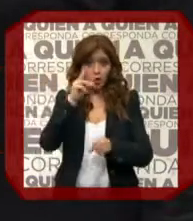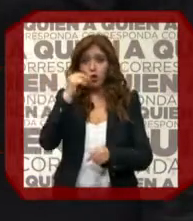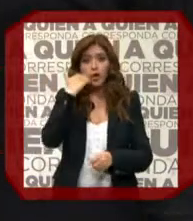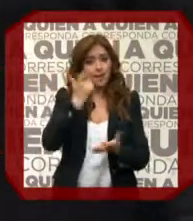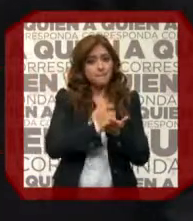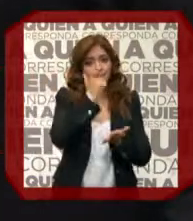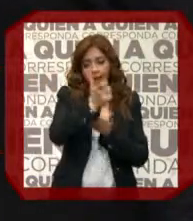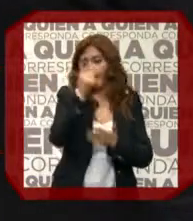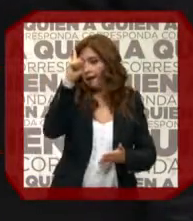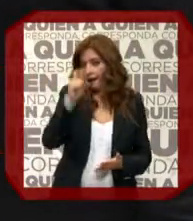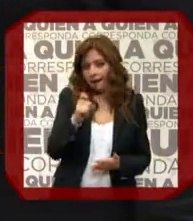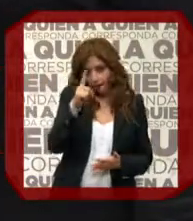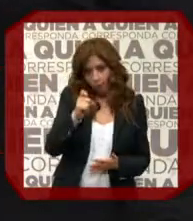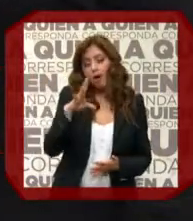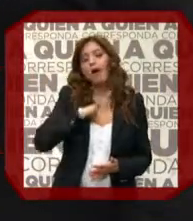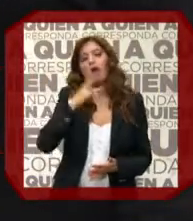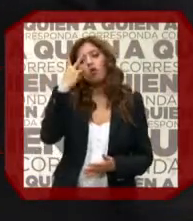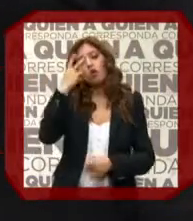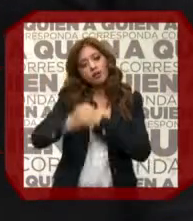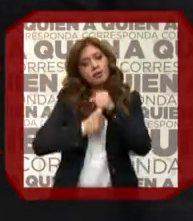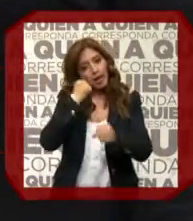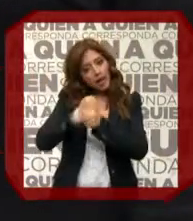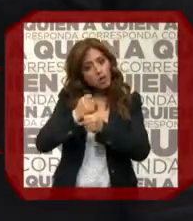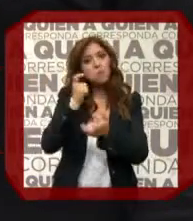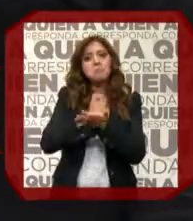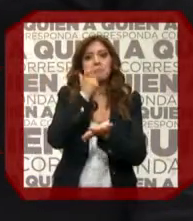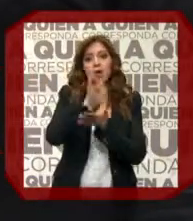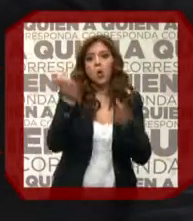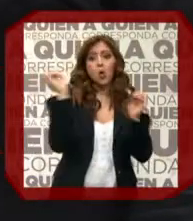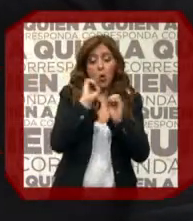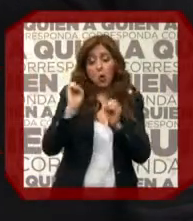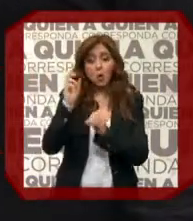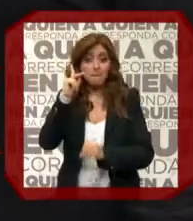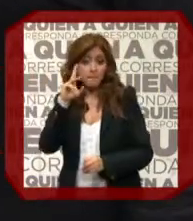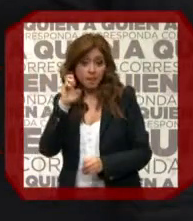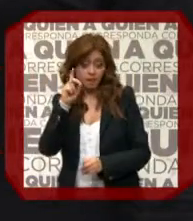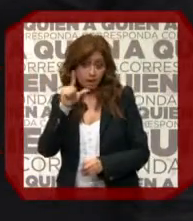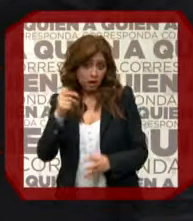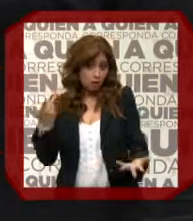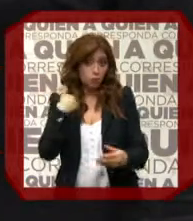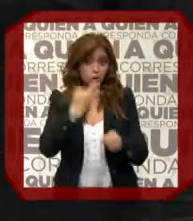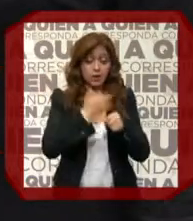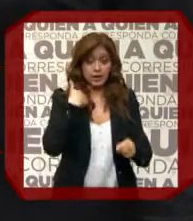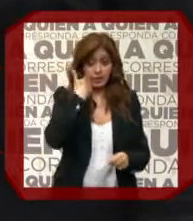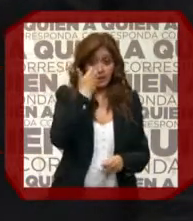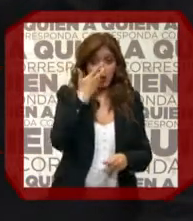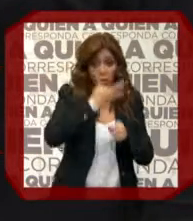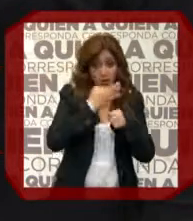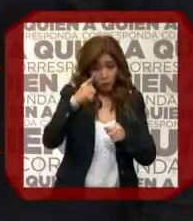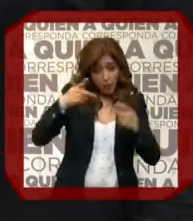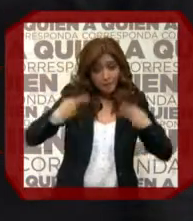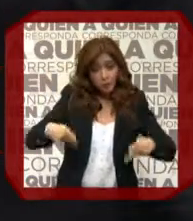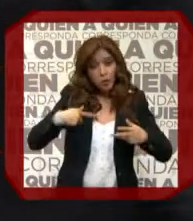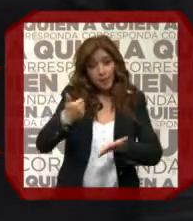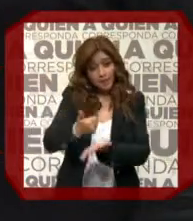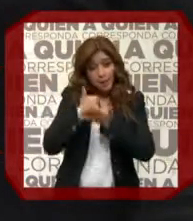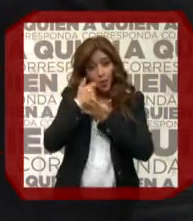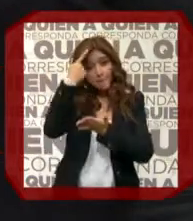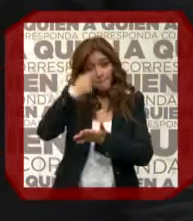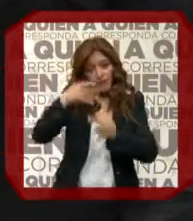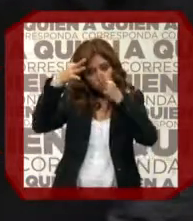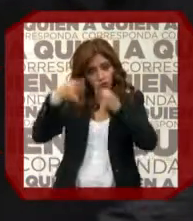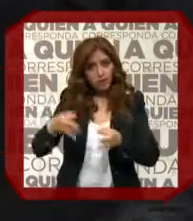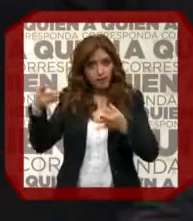del agua. Tienen 2 años que no pagan ni ellos predial. Entonces yo sí quisiera que alguien me ayudara a